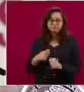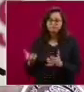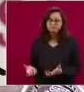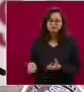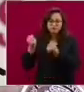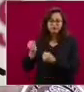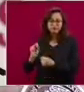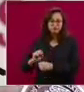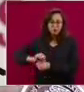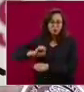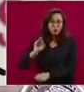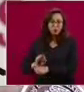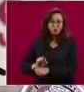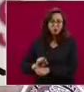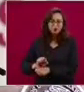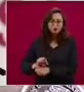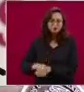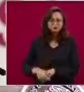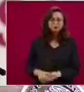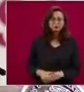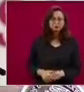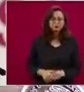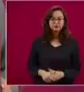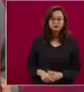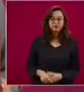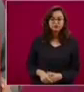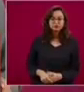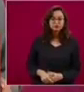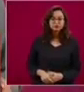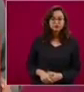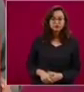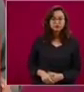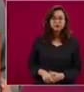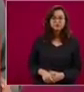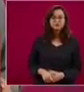pues fue una labor de